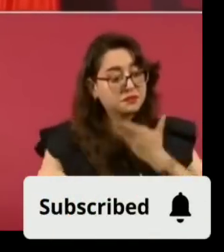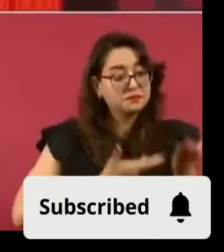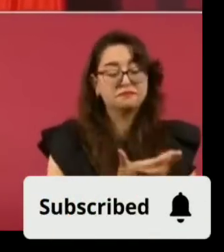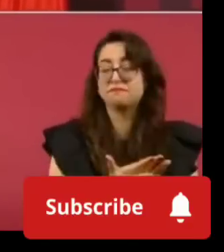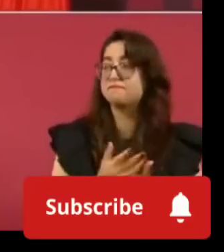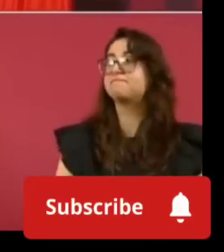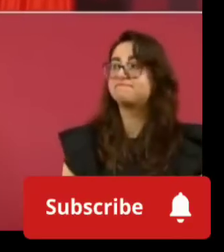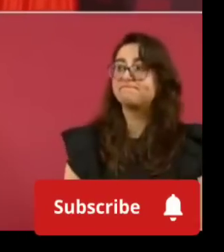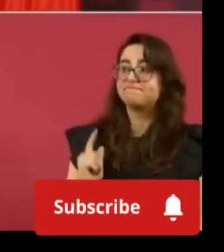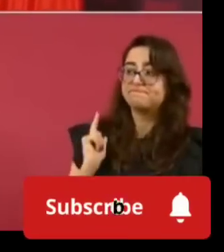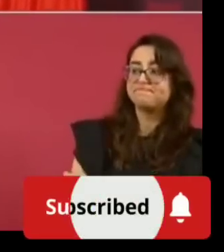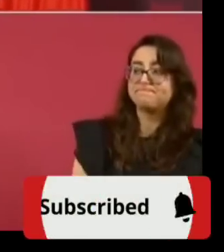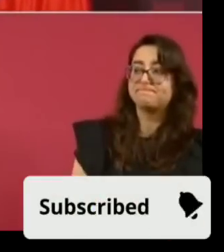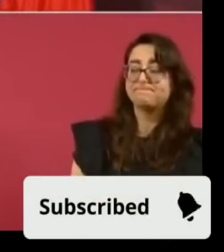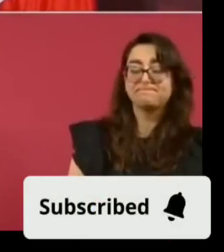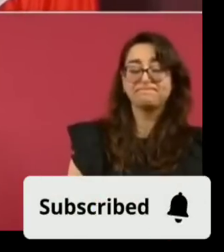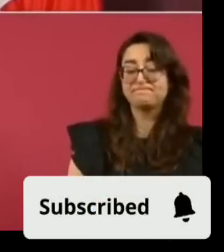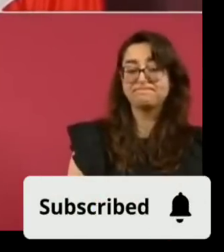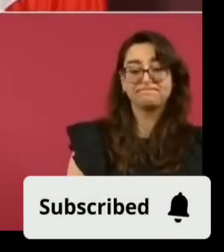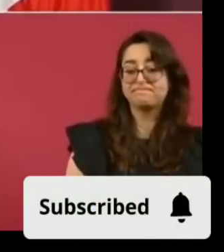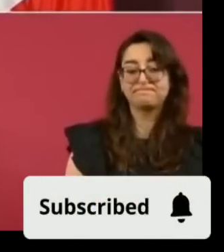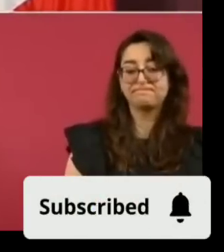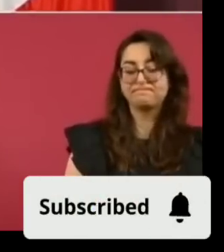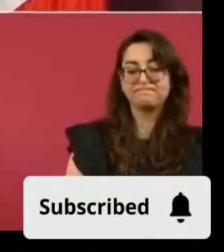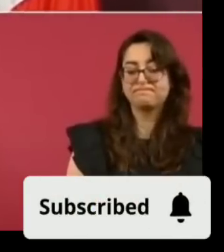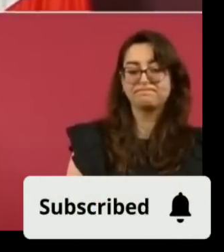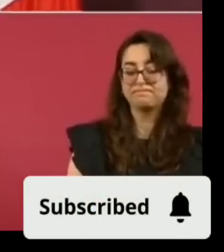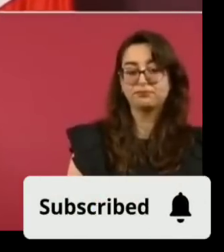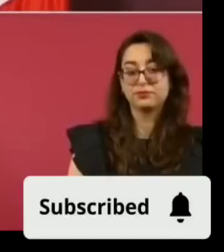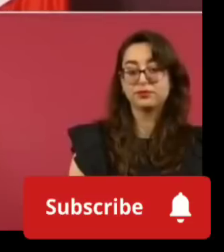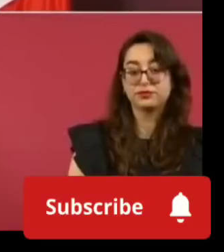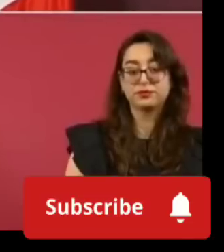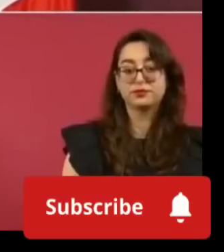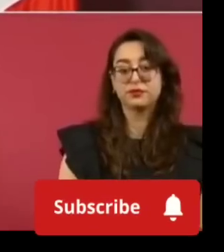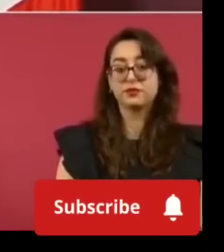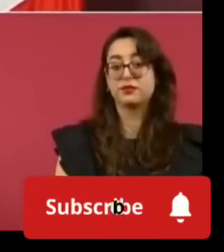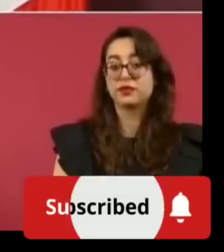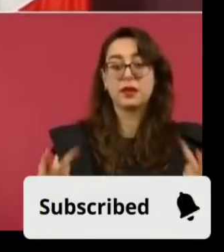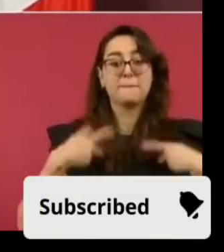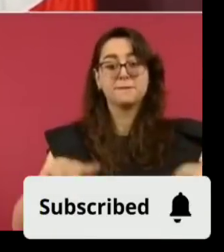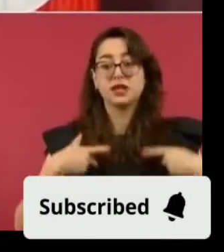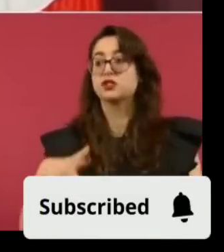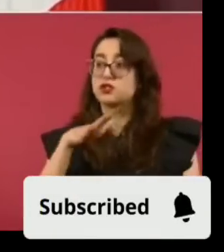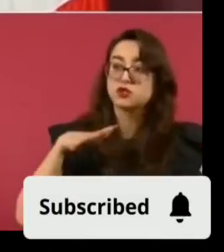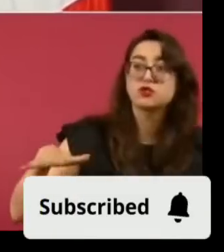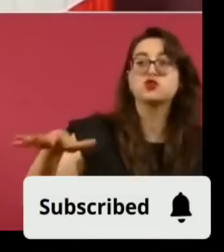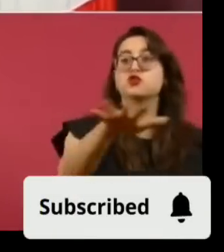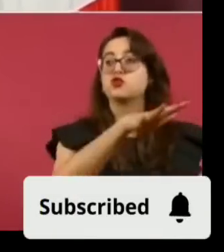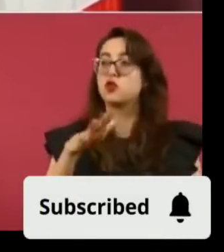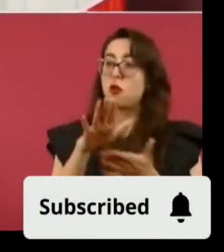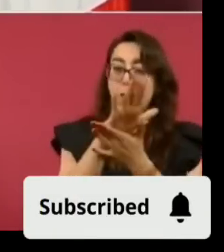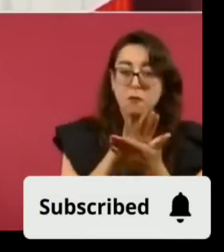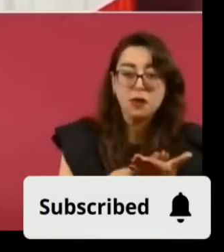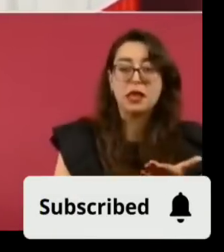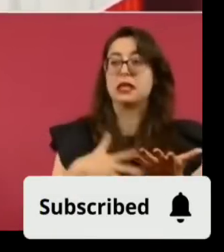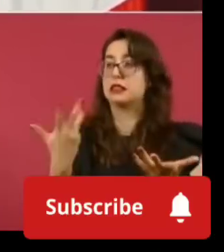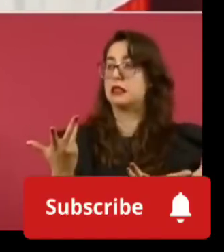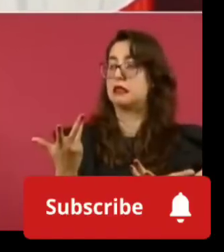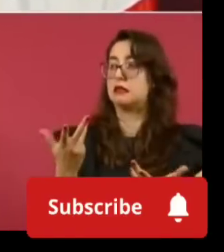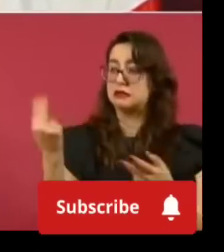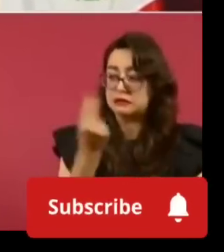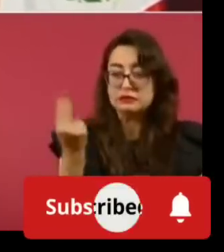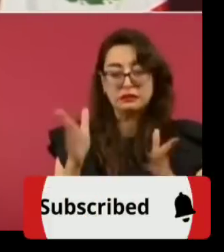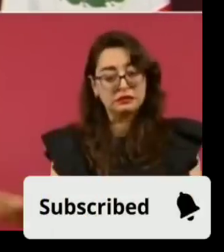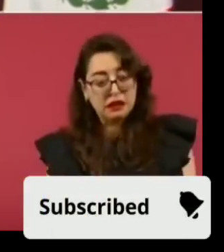Ellos no tienen ningún aprecio hacia las acciones en